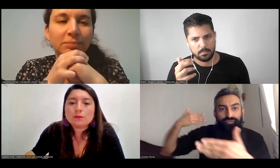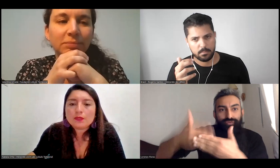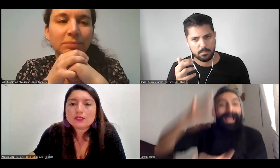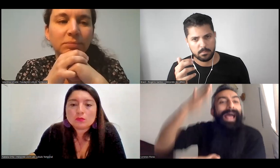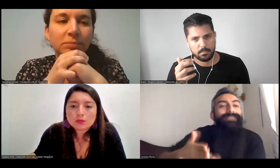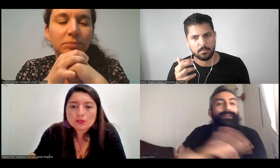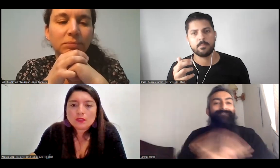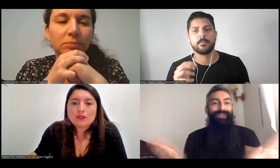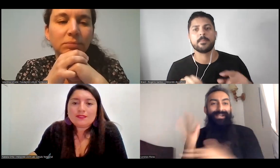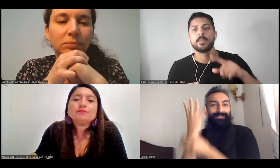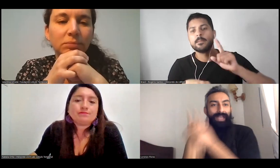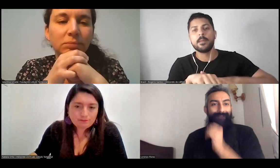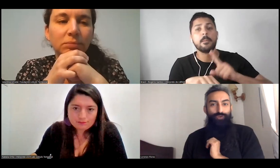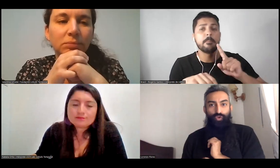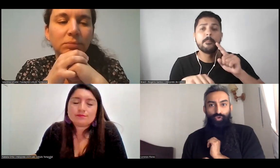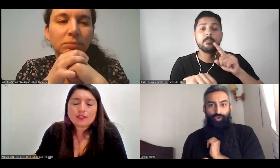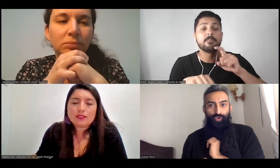¿Cuánto tiempo les tomó